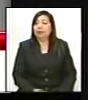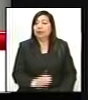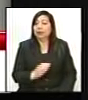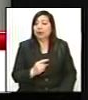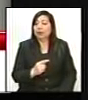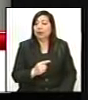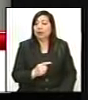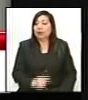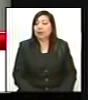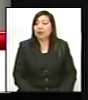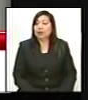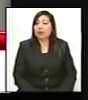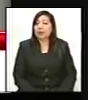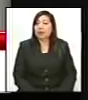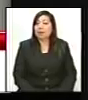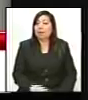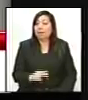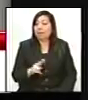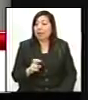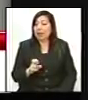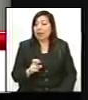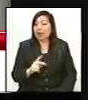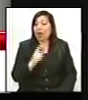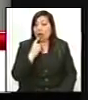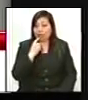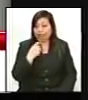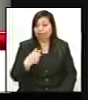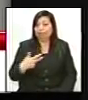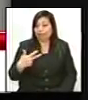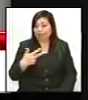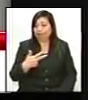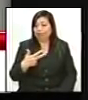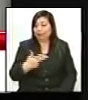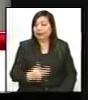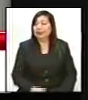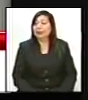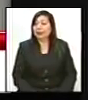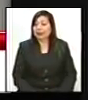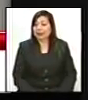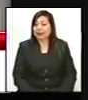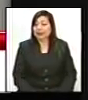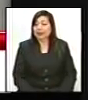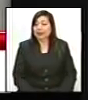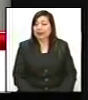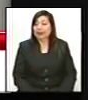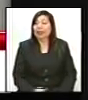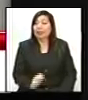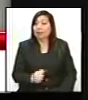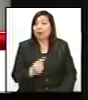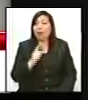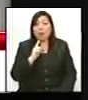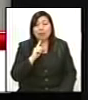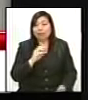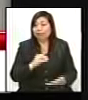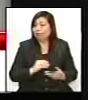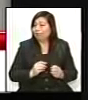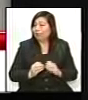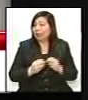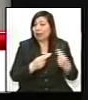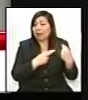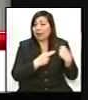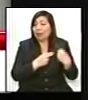Camas Gutiérrez, Ismael Valerio Aragón Castro y Leonidas Antonio Castillo Loza habían incurrido en la